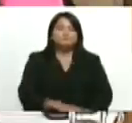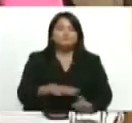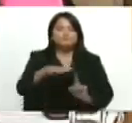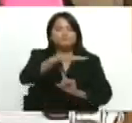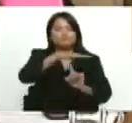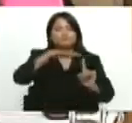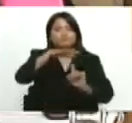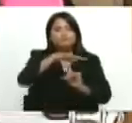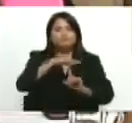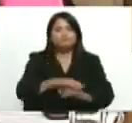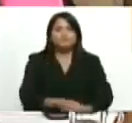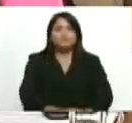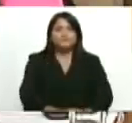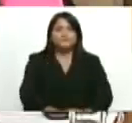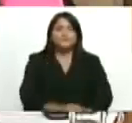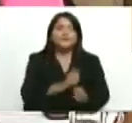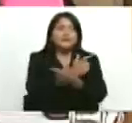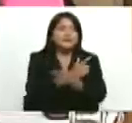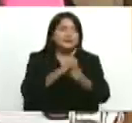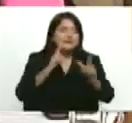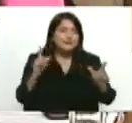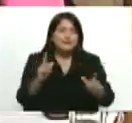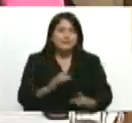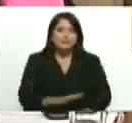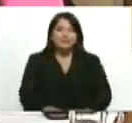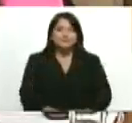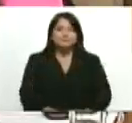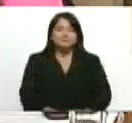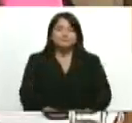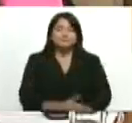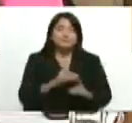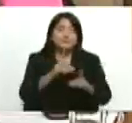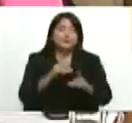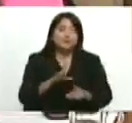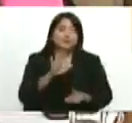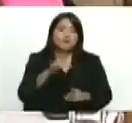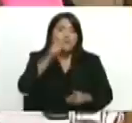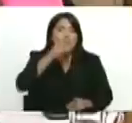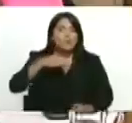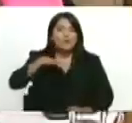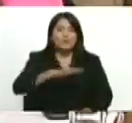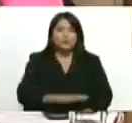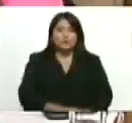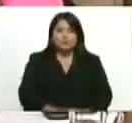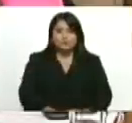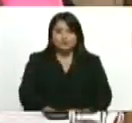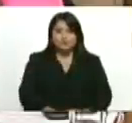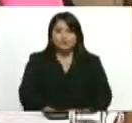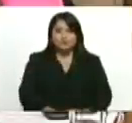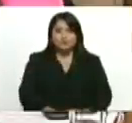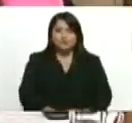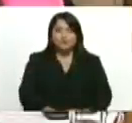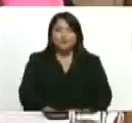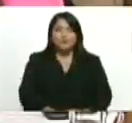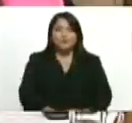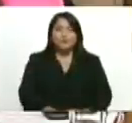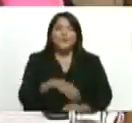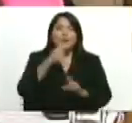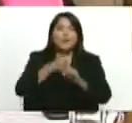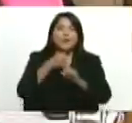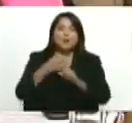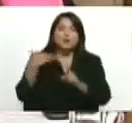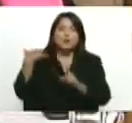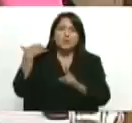territorio irrevocablemente libre por voluntad del pueblo soberano, que en correspondencia con las luchas